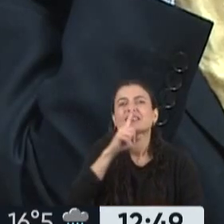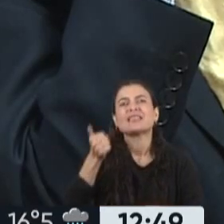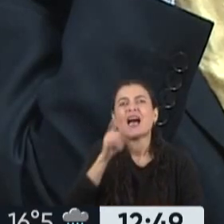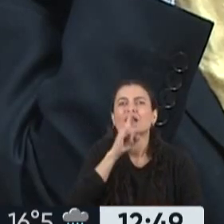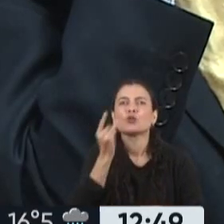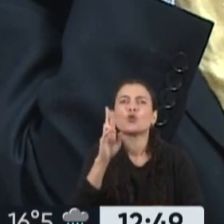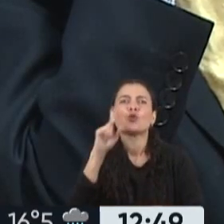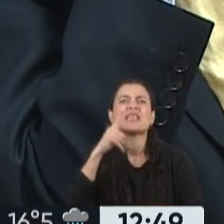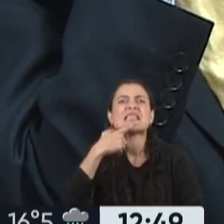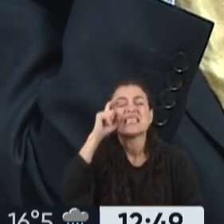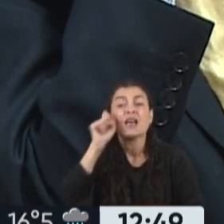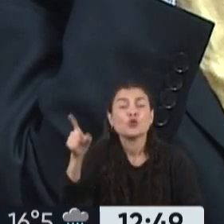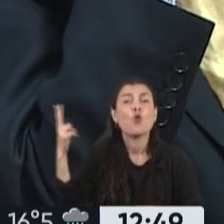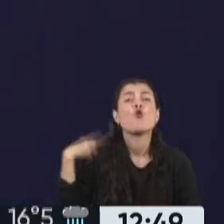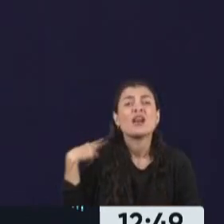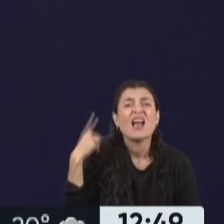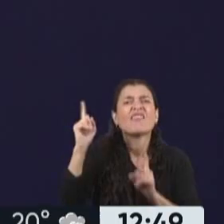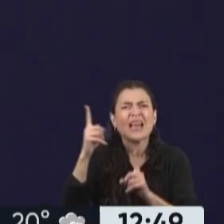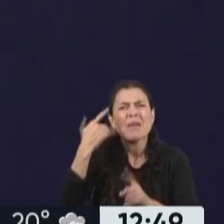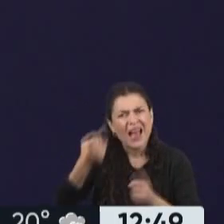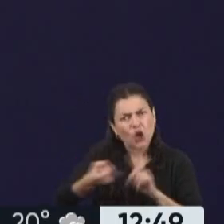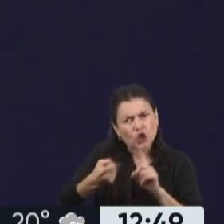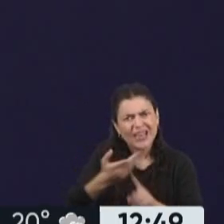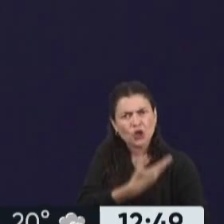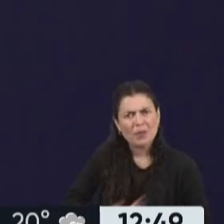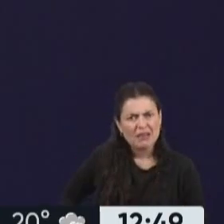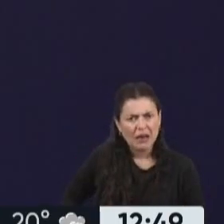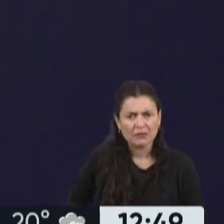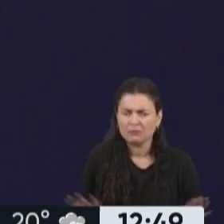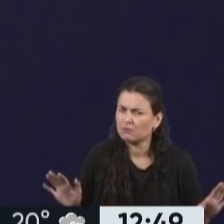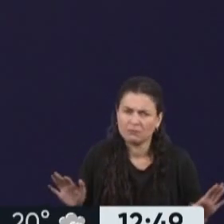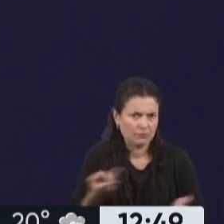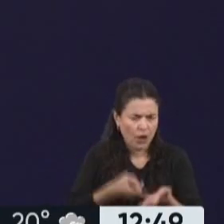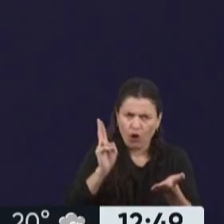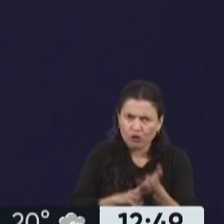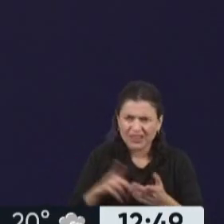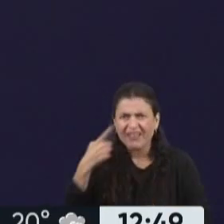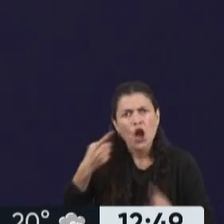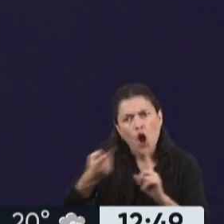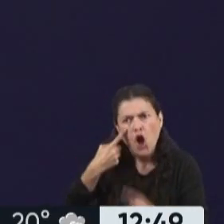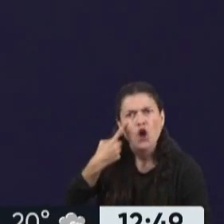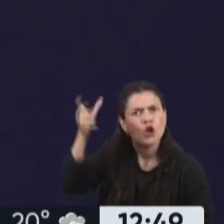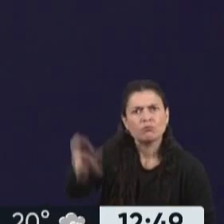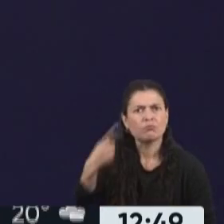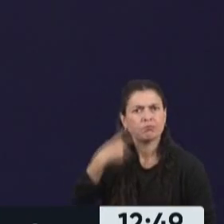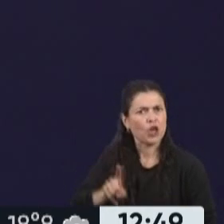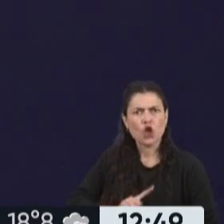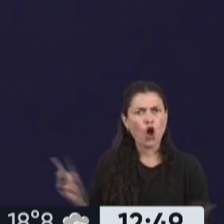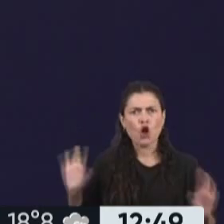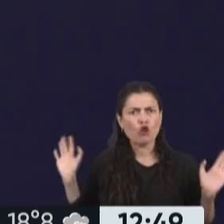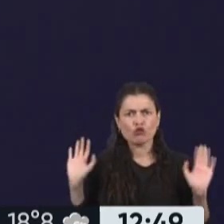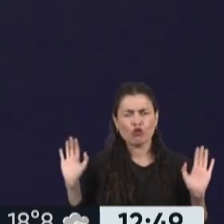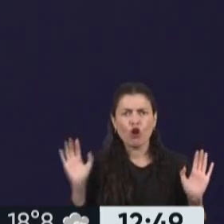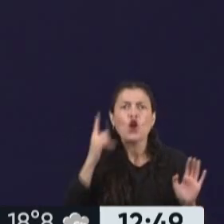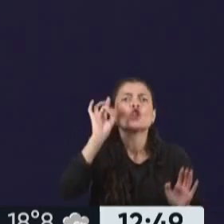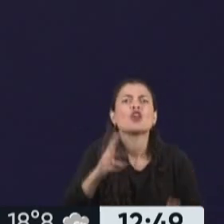algún vínculo con el presidente o con el gobierno. No tenemos ninguna vinculación, más allá de efectivamente el episodio de la CIPAC, pero